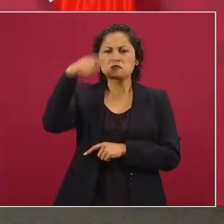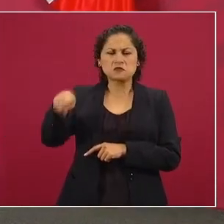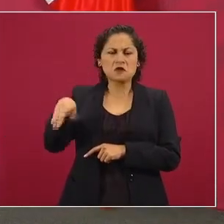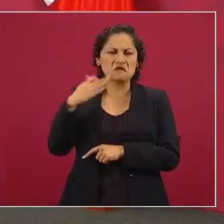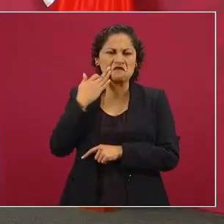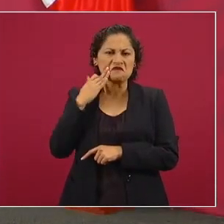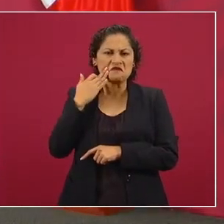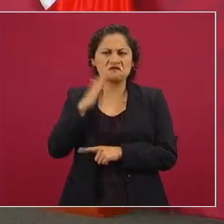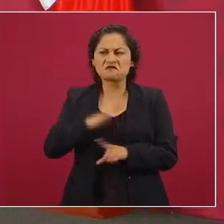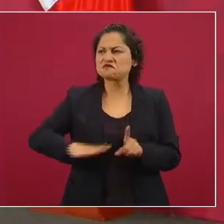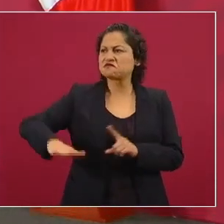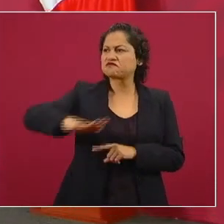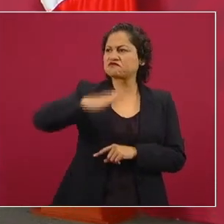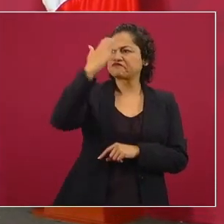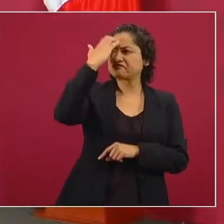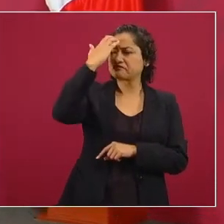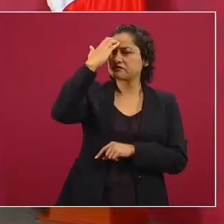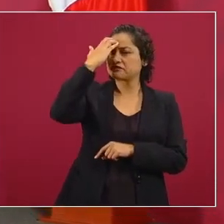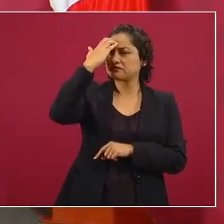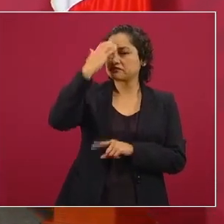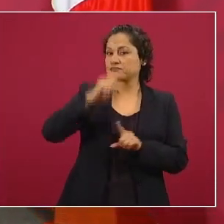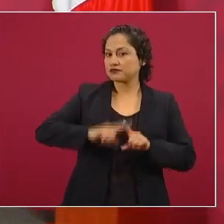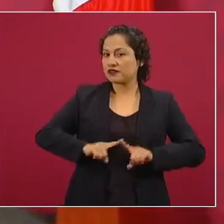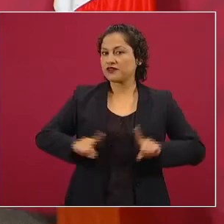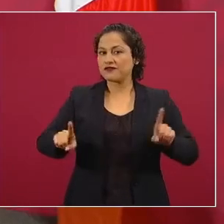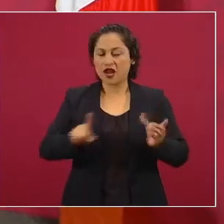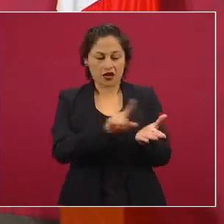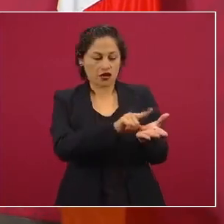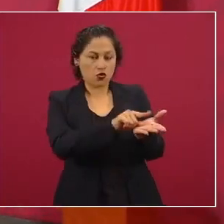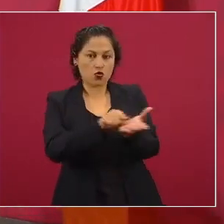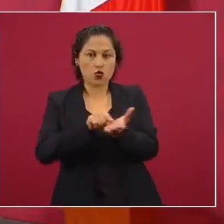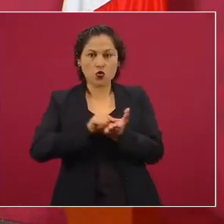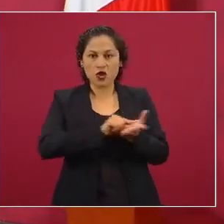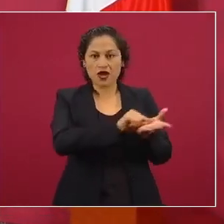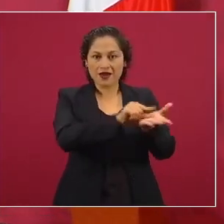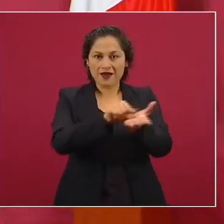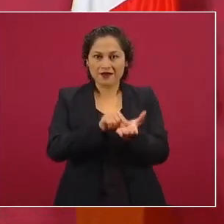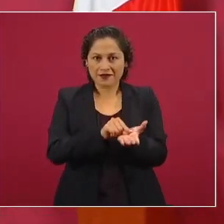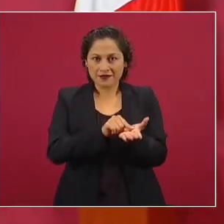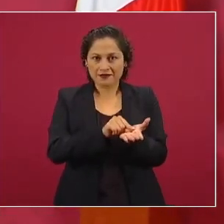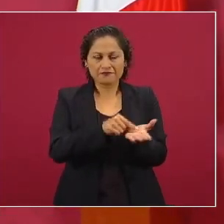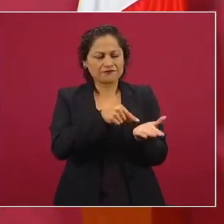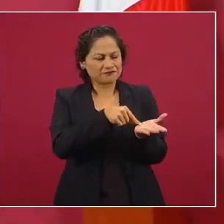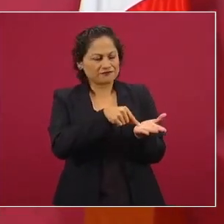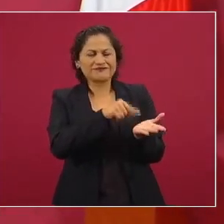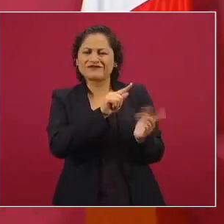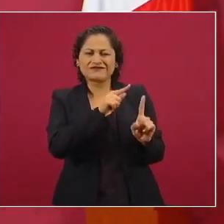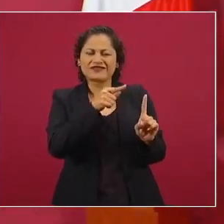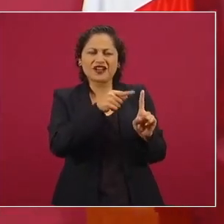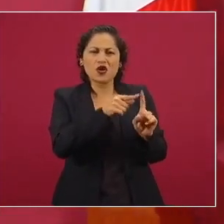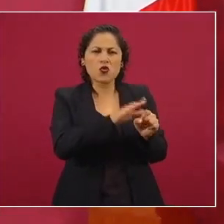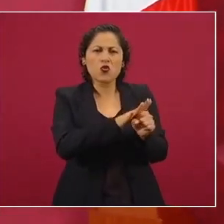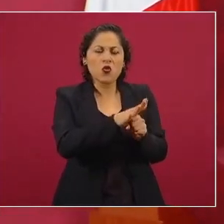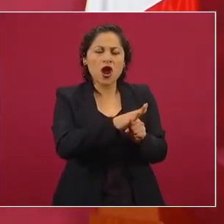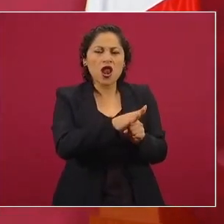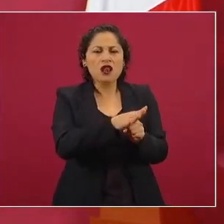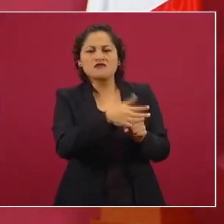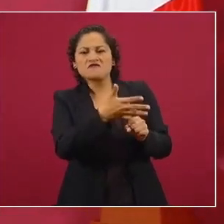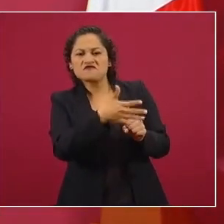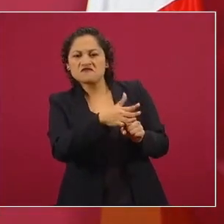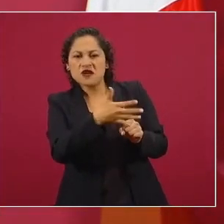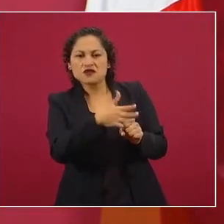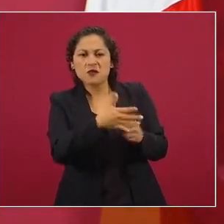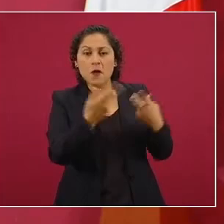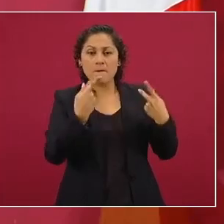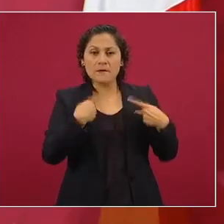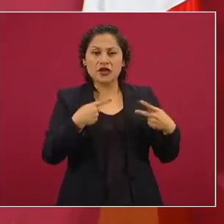¿Sí? El Twitter tiene que ver más con clase media hacia arriba.